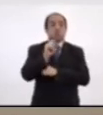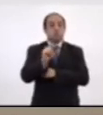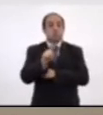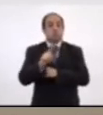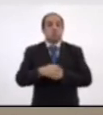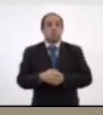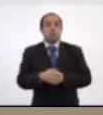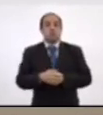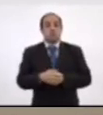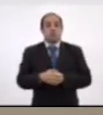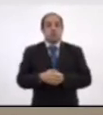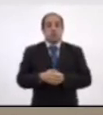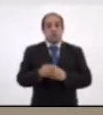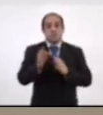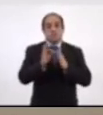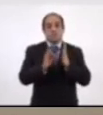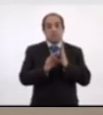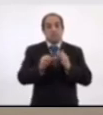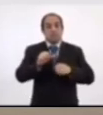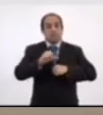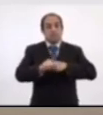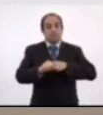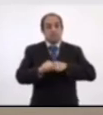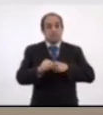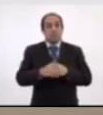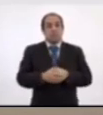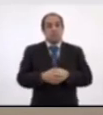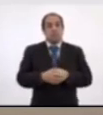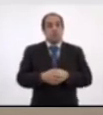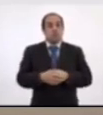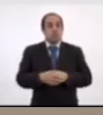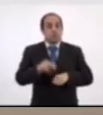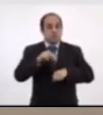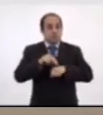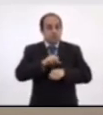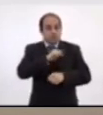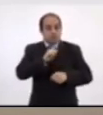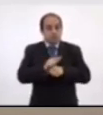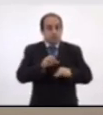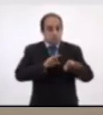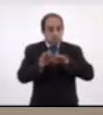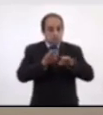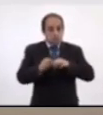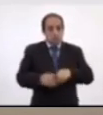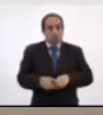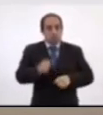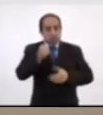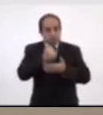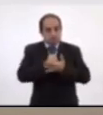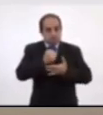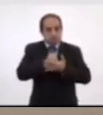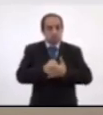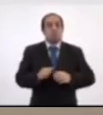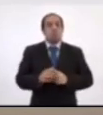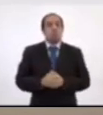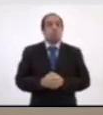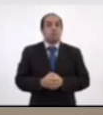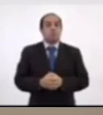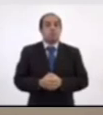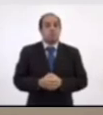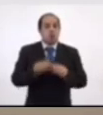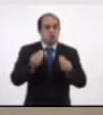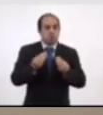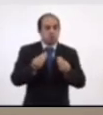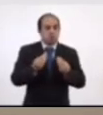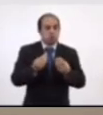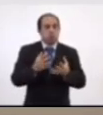en jornadas quirúrgicas, en jornadas en donde médicos especialistas trabajan de manera intensa durante muchas veces los